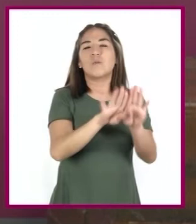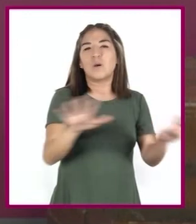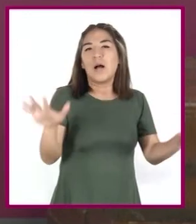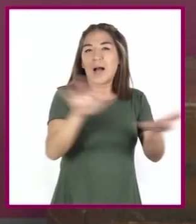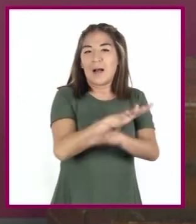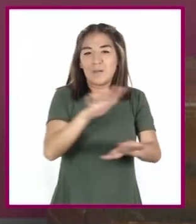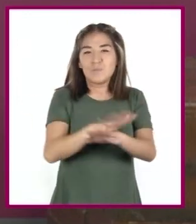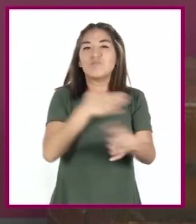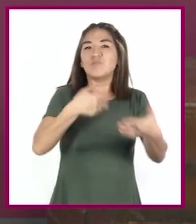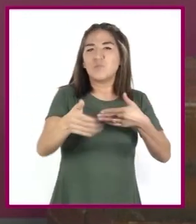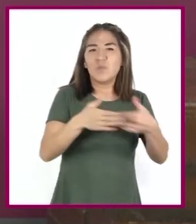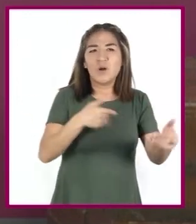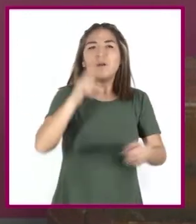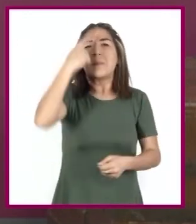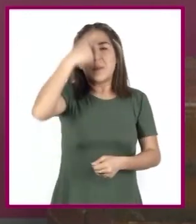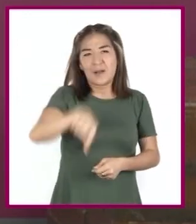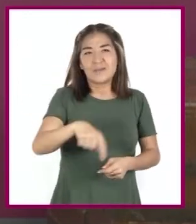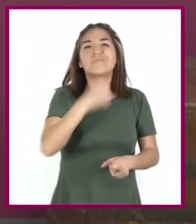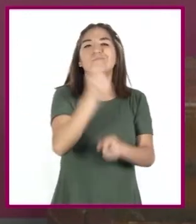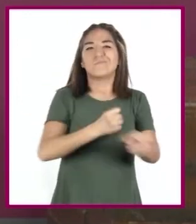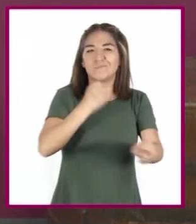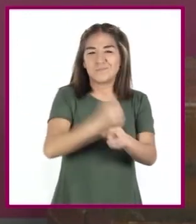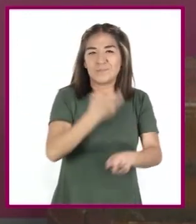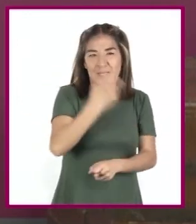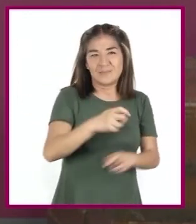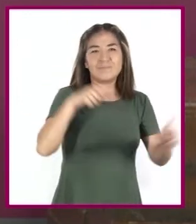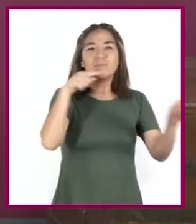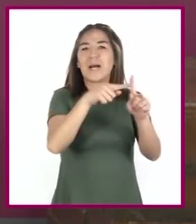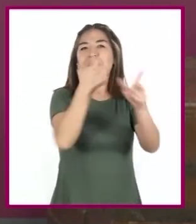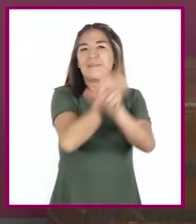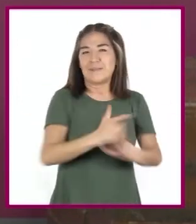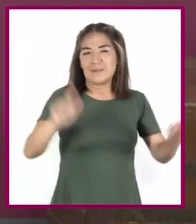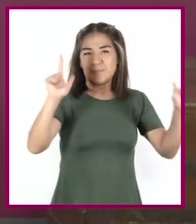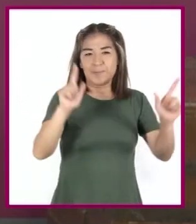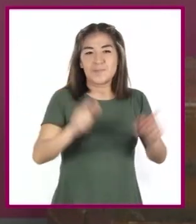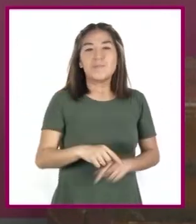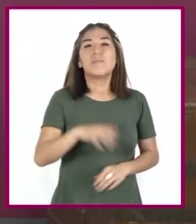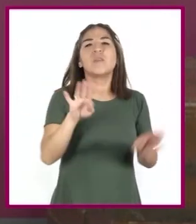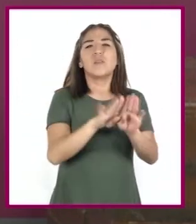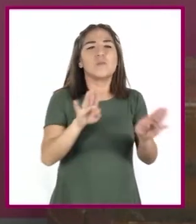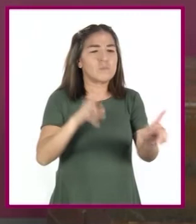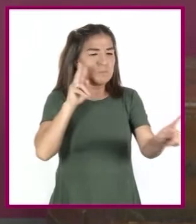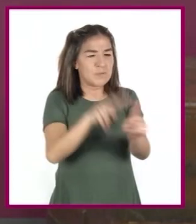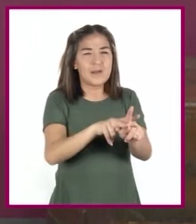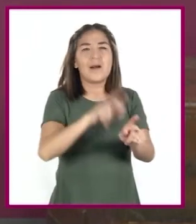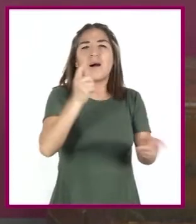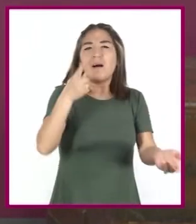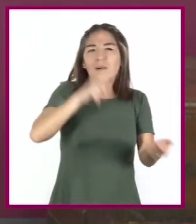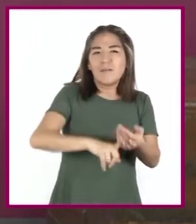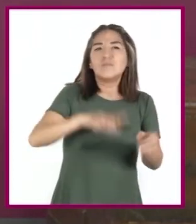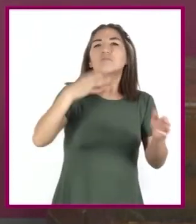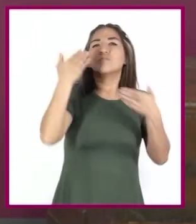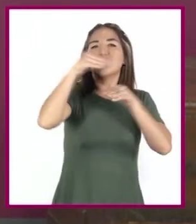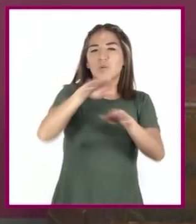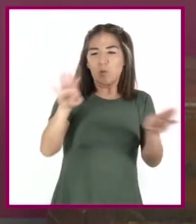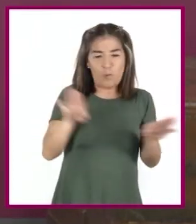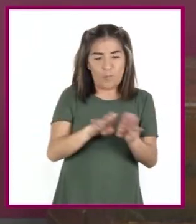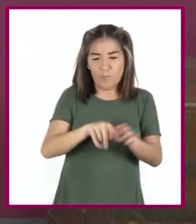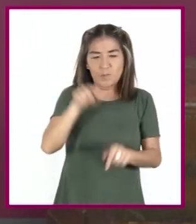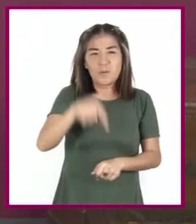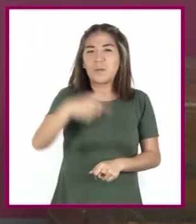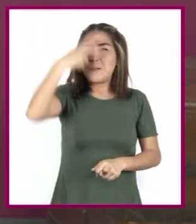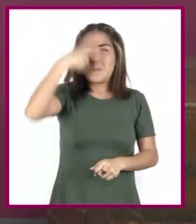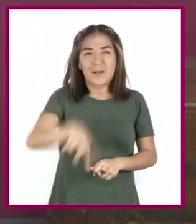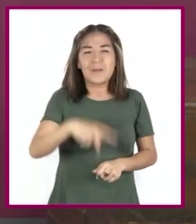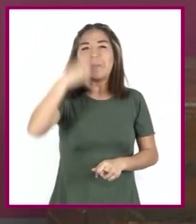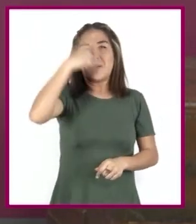modernidad buscada con la práctica del liberalismo. Hubo visiones encontradas acerca de lo que tenía que ser México después de que